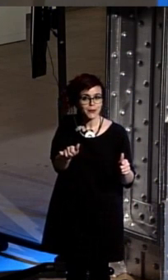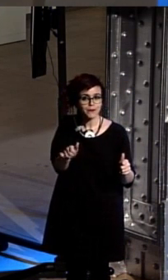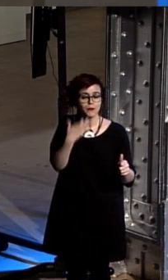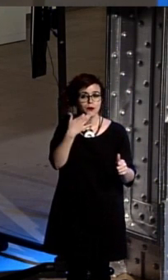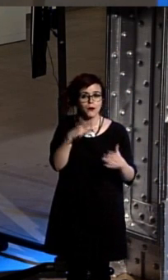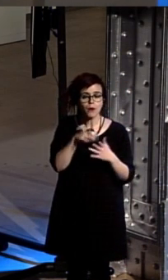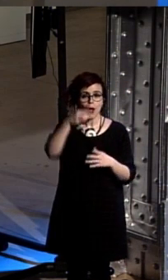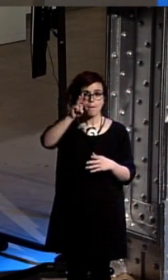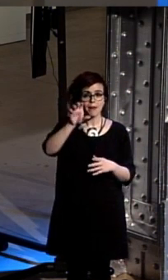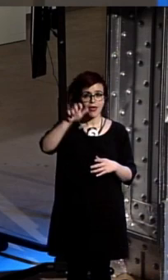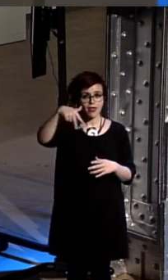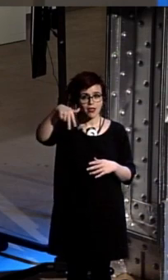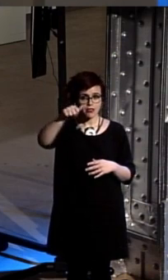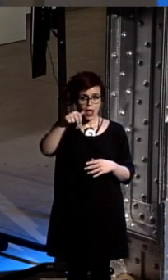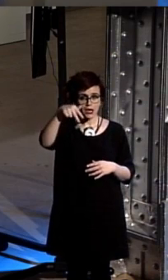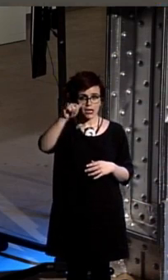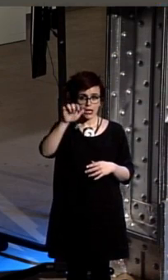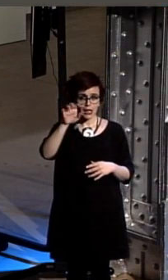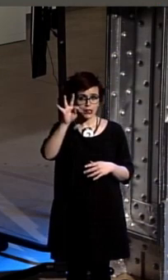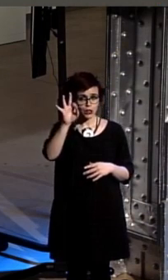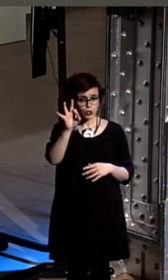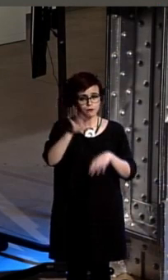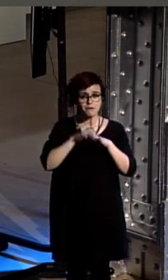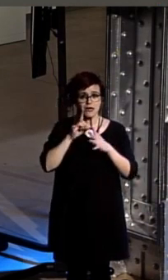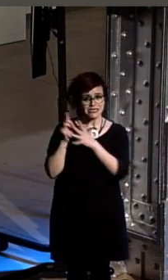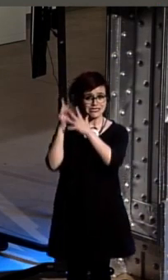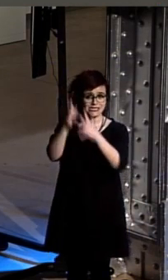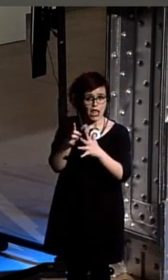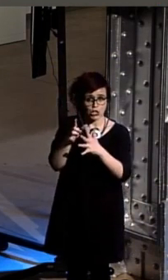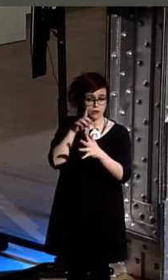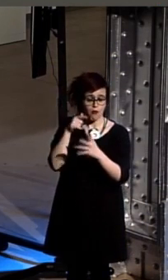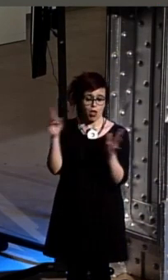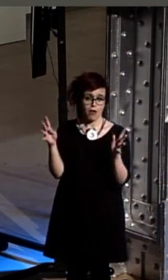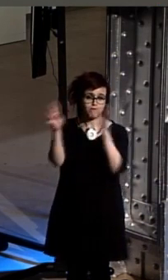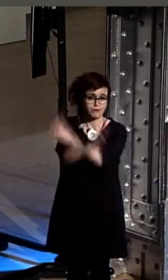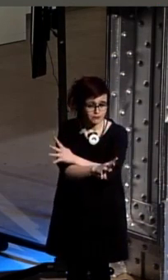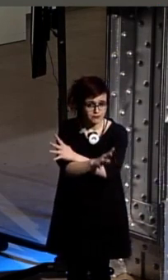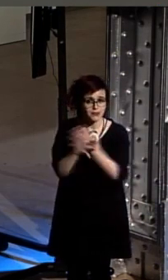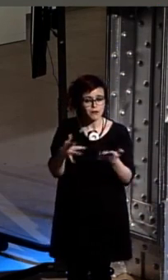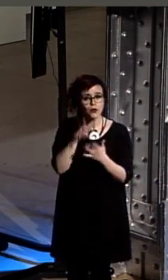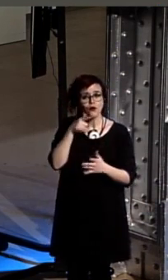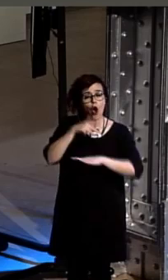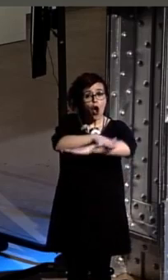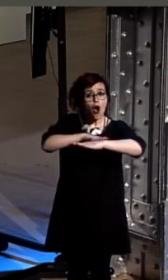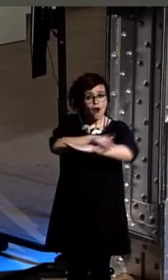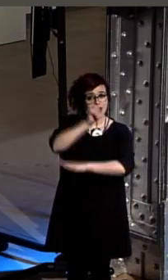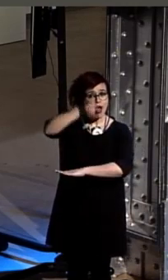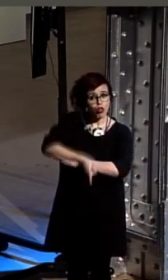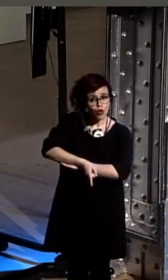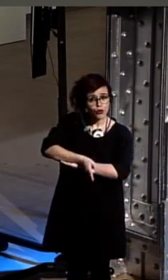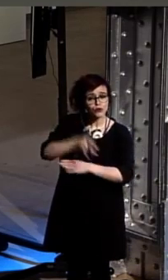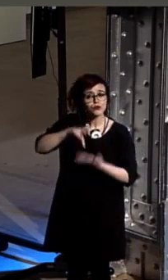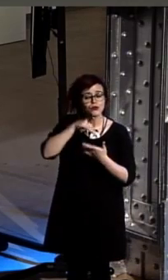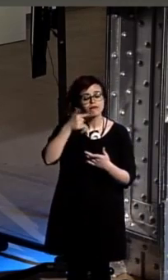El gobierno de Peña Nieto, por ejemplo, ha estado ahí durante 6 años y ahora ya no lo están, pero bueno, este gobernador lo está